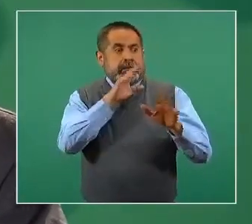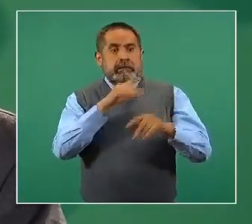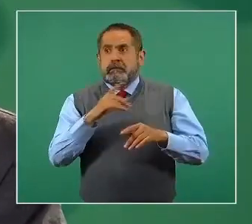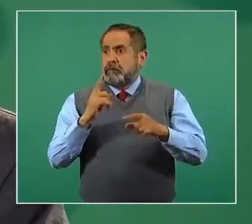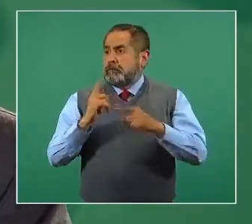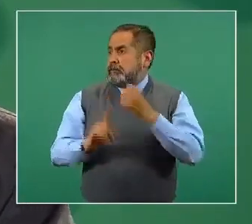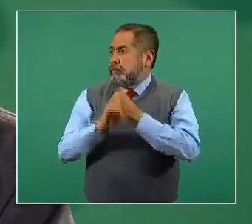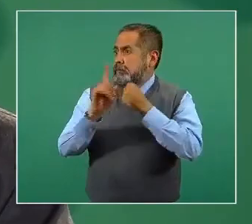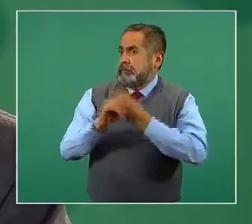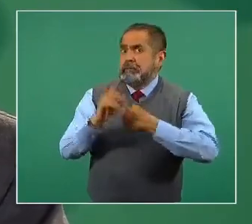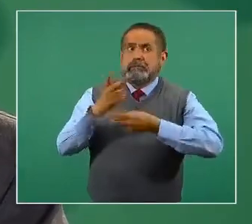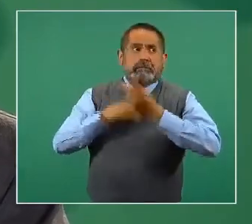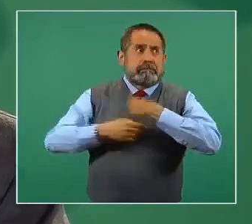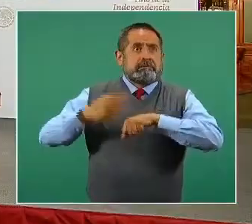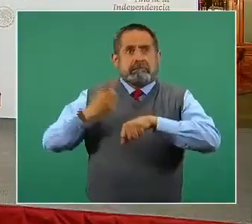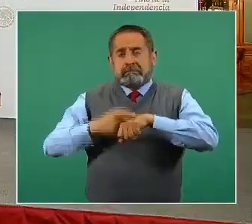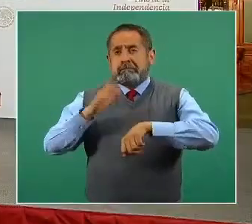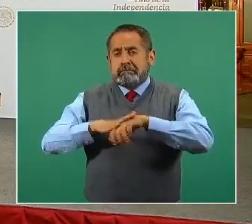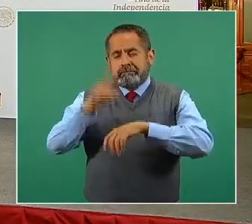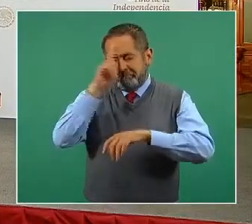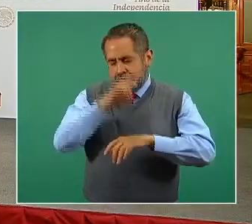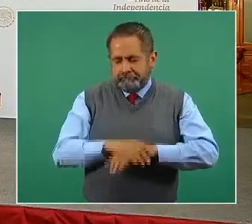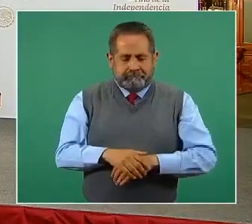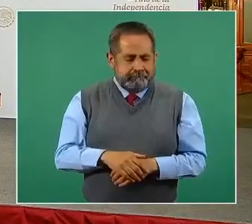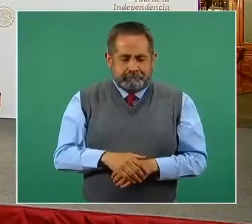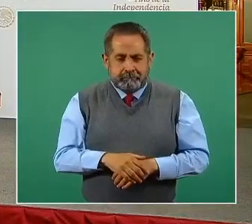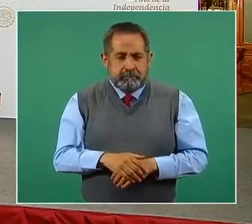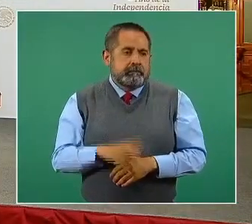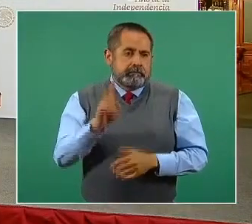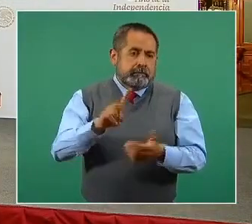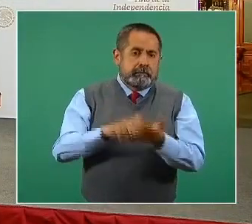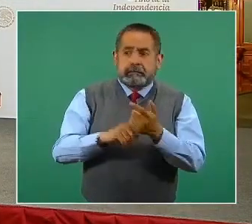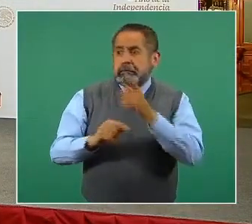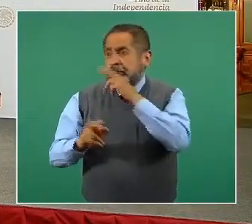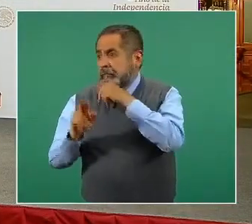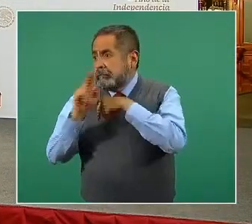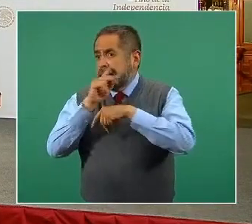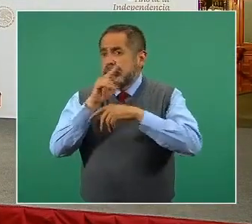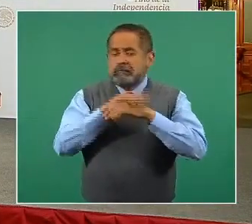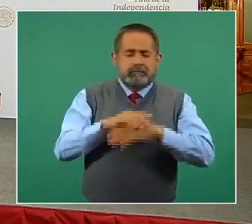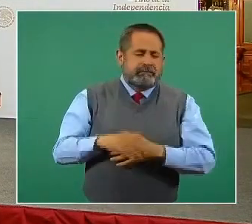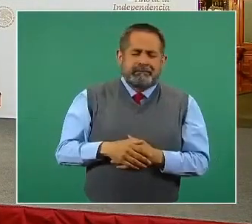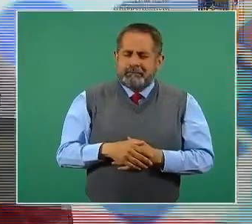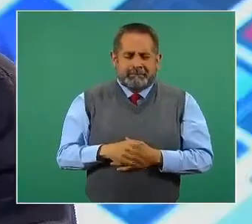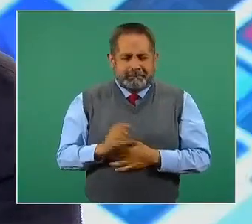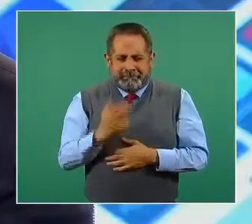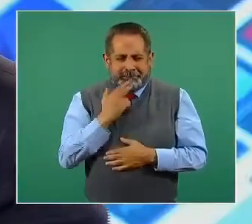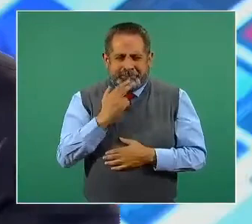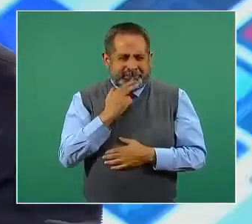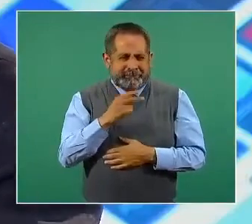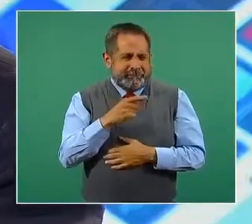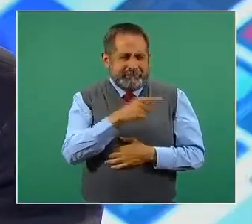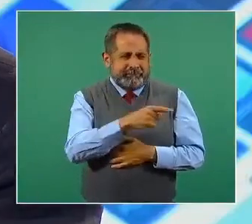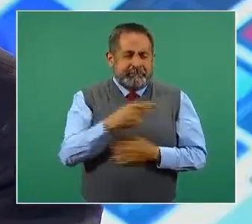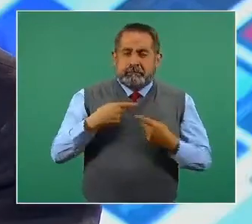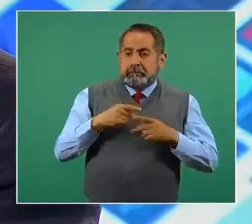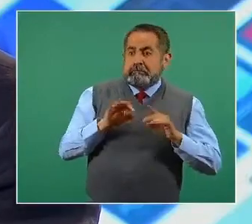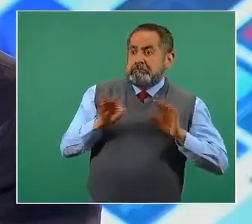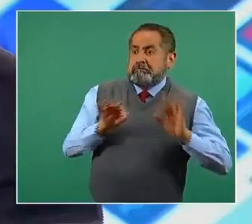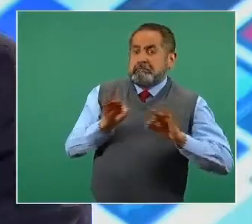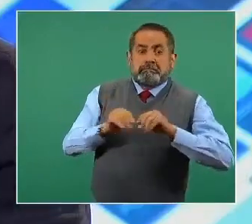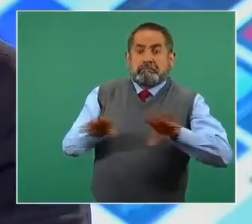trata de un problema que nos va a afectar a todos. Causa gran angustia y aporta muy poco a la